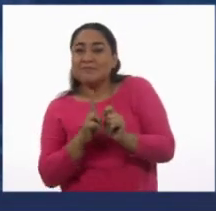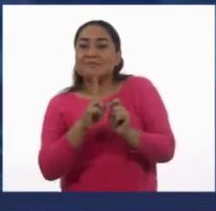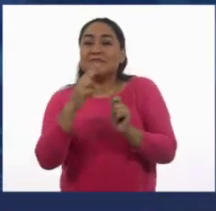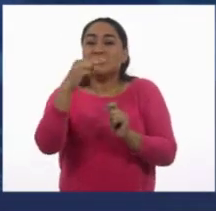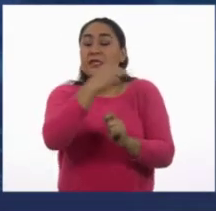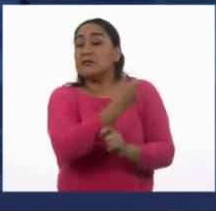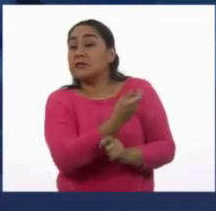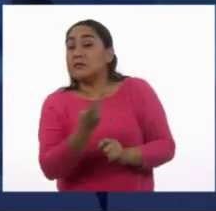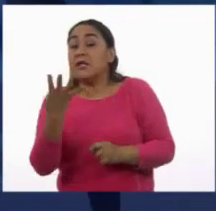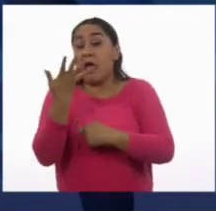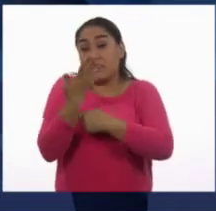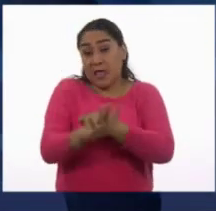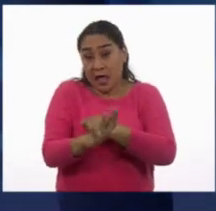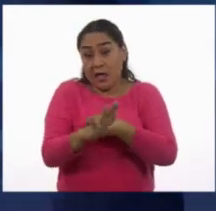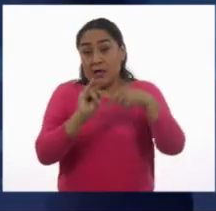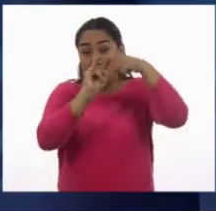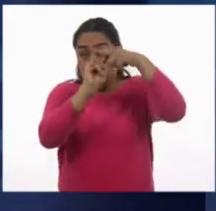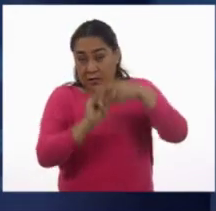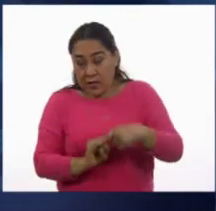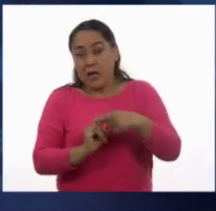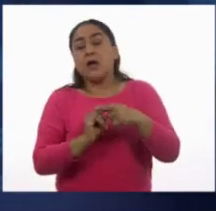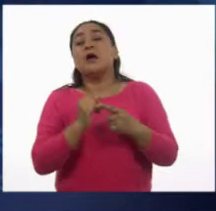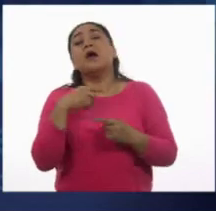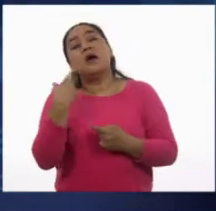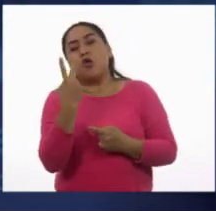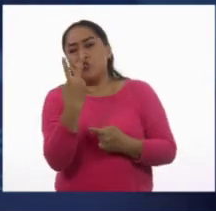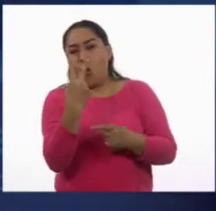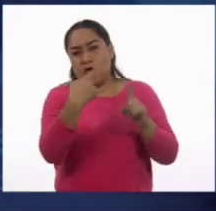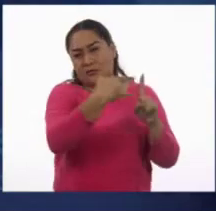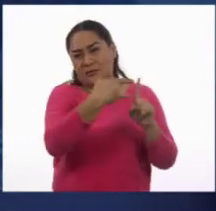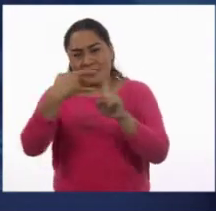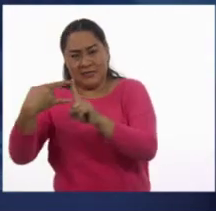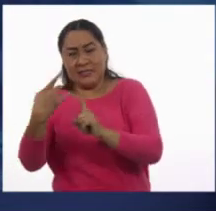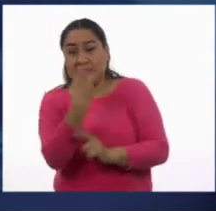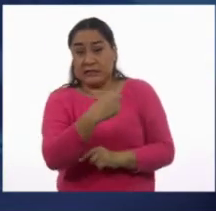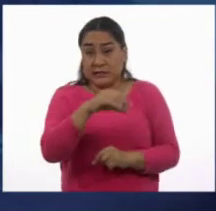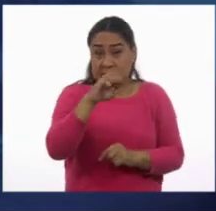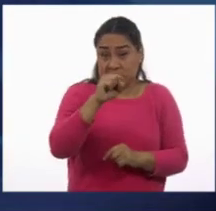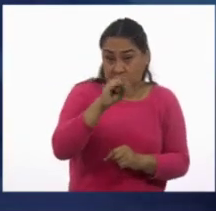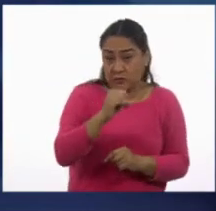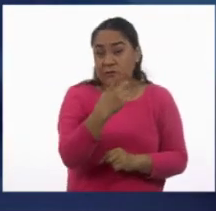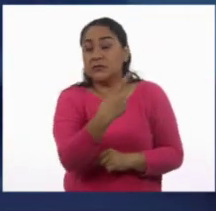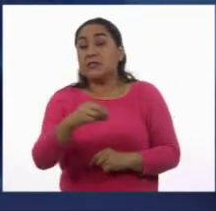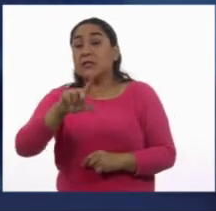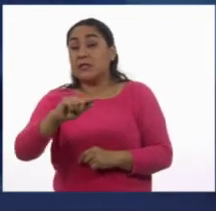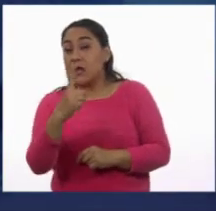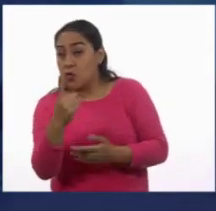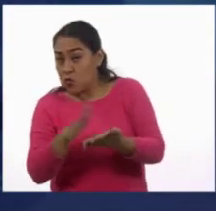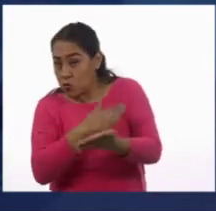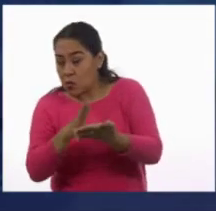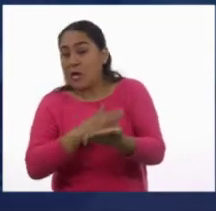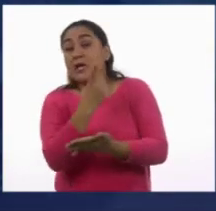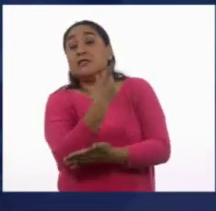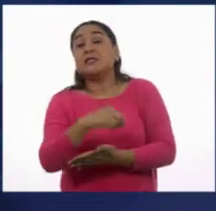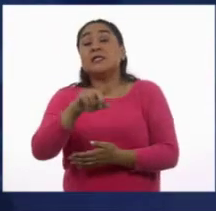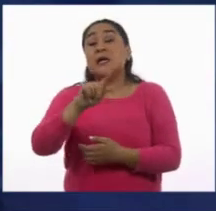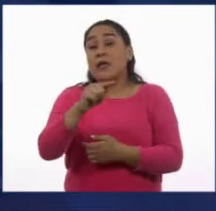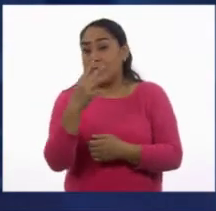10 fichas y los dos tableros de las páginas 169, 171 y